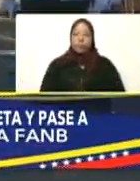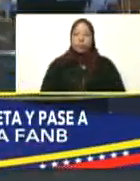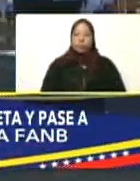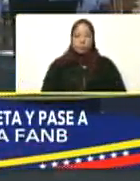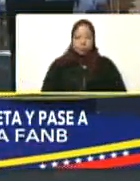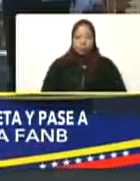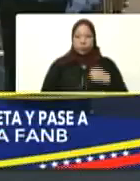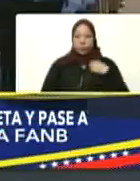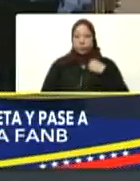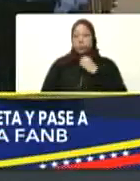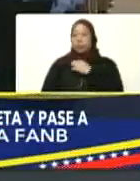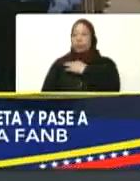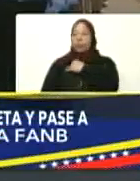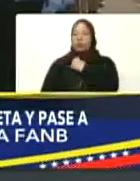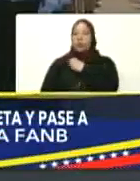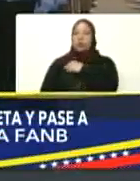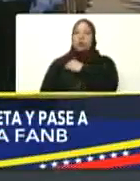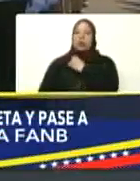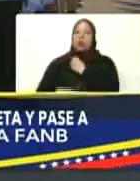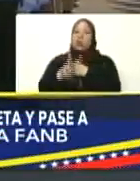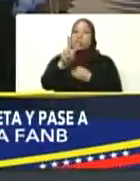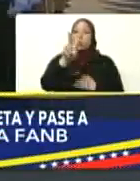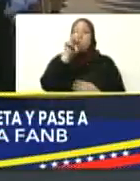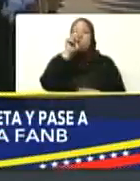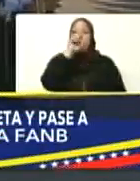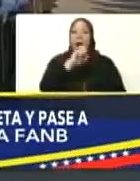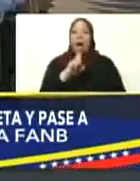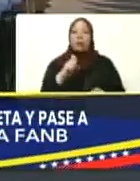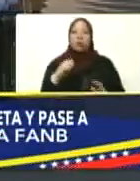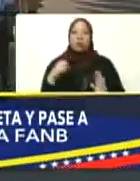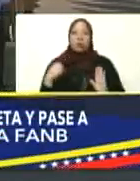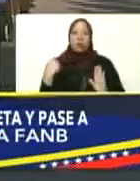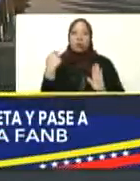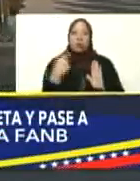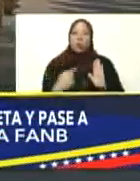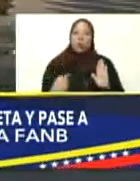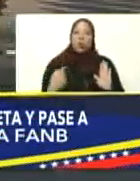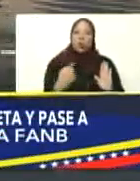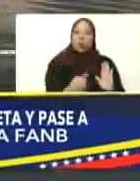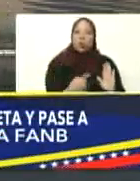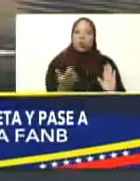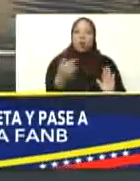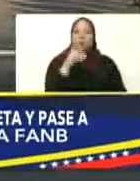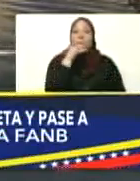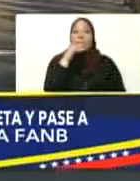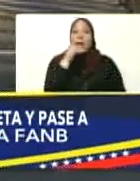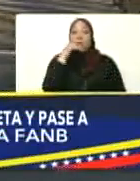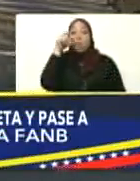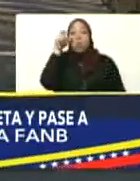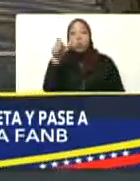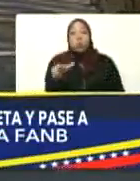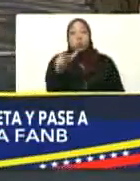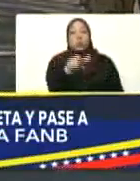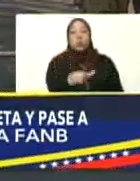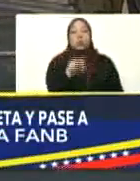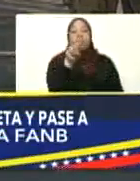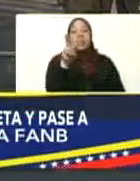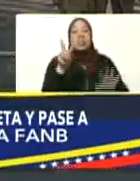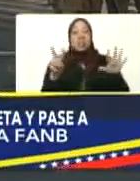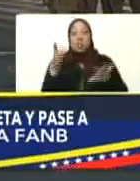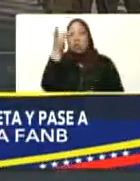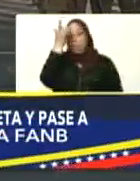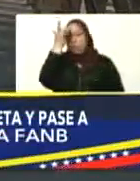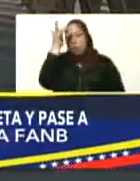No habían transcurrido 2 años de aquel hecho cuando nuestro bravo pueblo irrumpe el 27